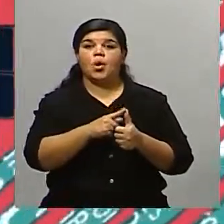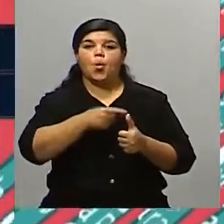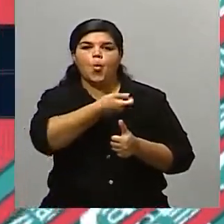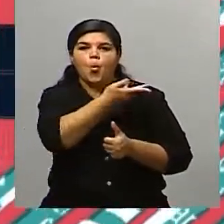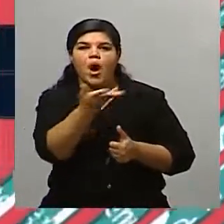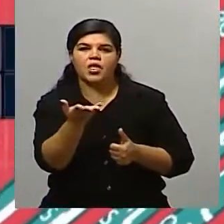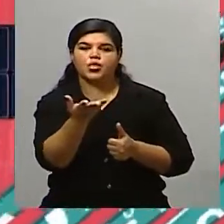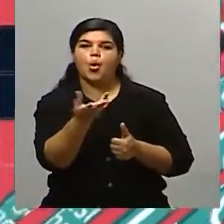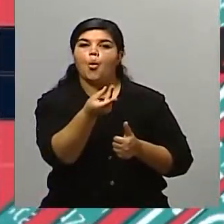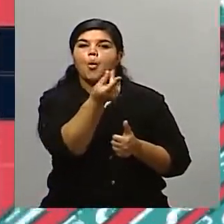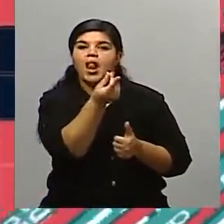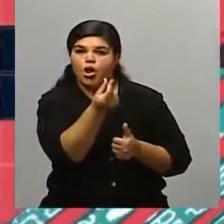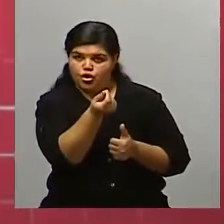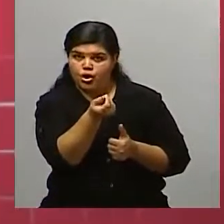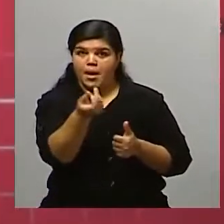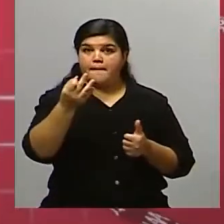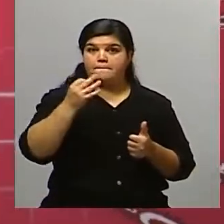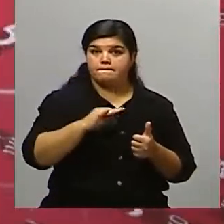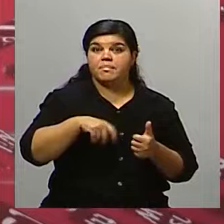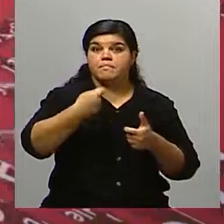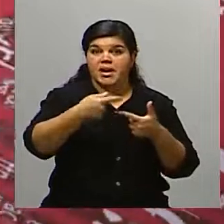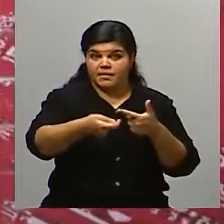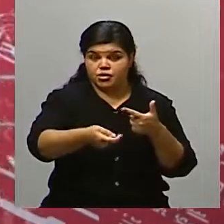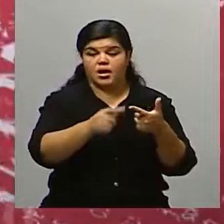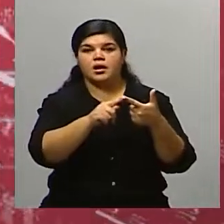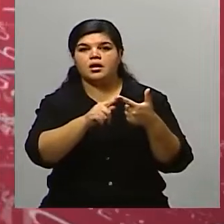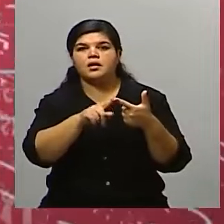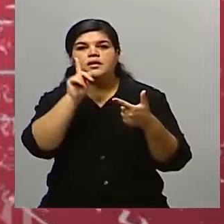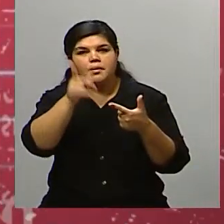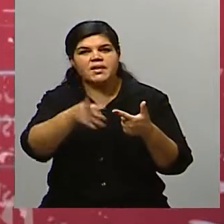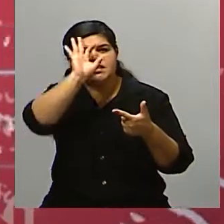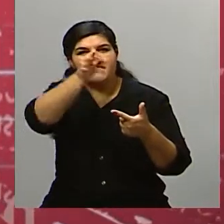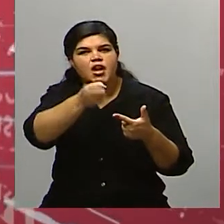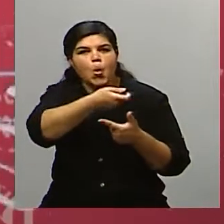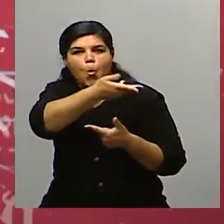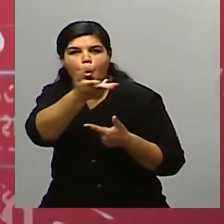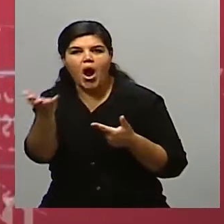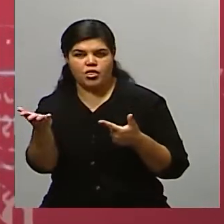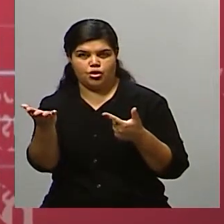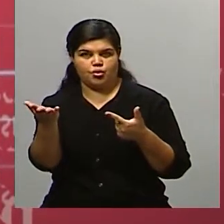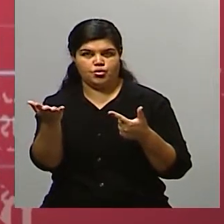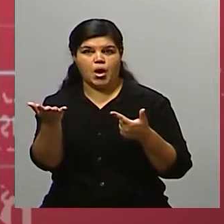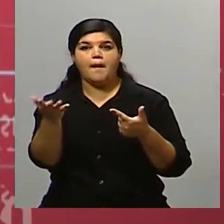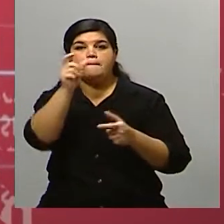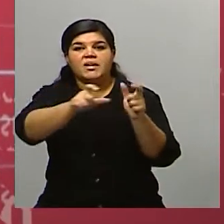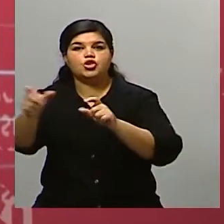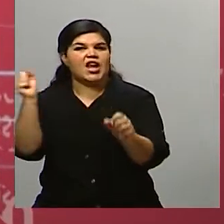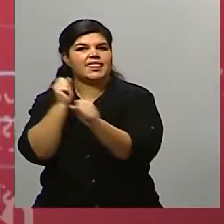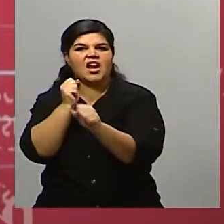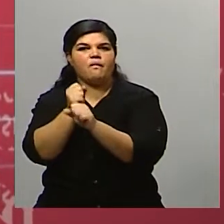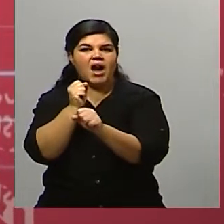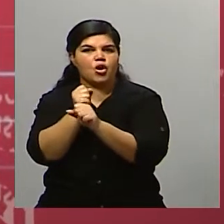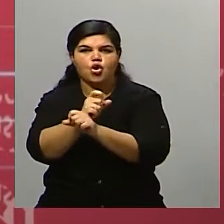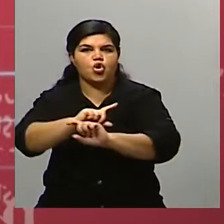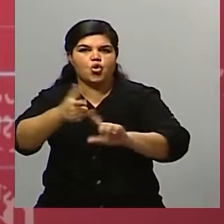y, por otro lado, el nivel de cobertura previsional. ¿Cuántas personas en la edad de pasividad, en donde se entiende?